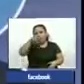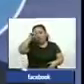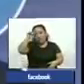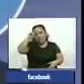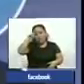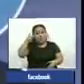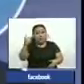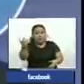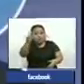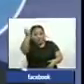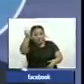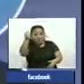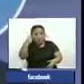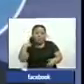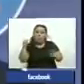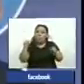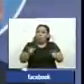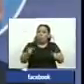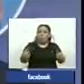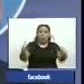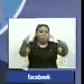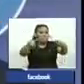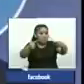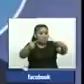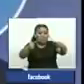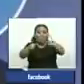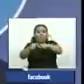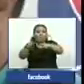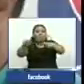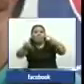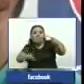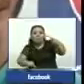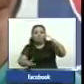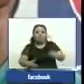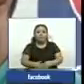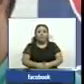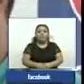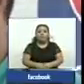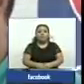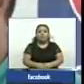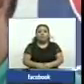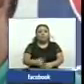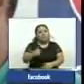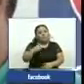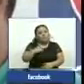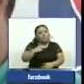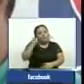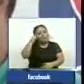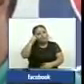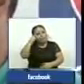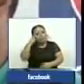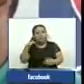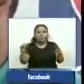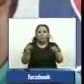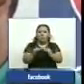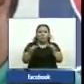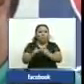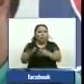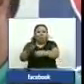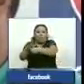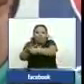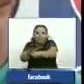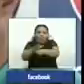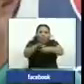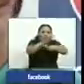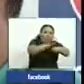se habla del campeón. No podemos nosotros estar llegando al final y estar perdiéndole. Yo creo que la presión es igual para los dos clubes.